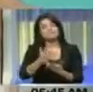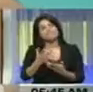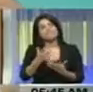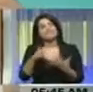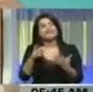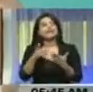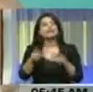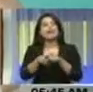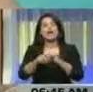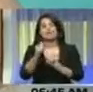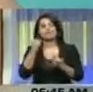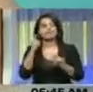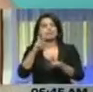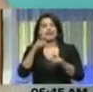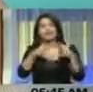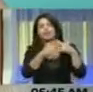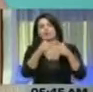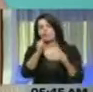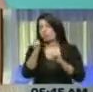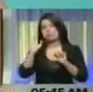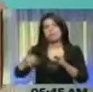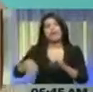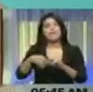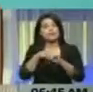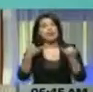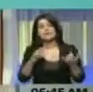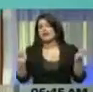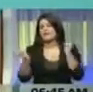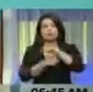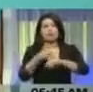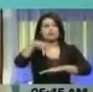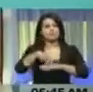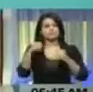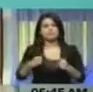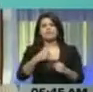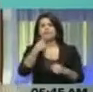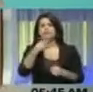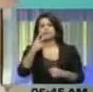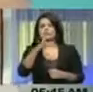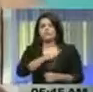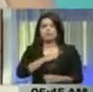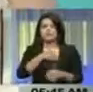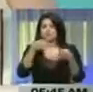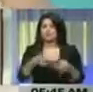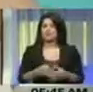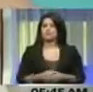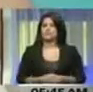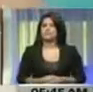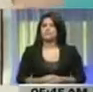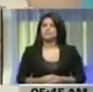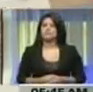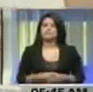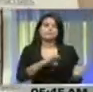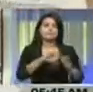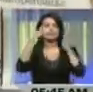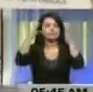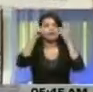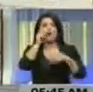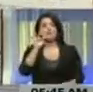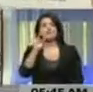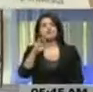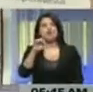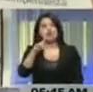hoy realmente se ha levantado y camina con voz propia, con pies propios y habla con voz propia? Bravo, Finol, ahí está